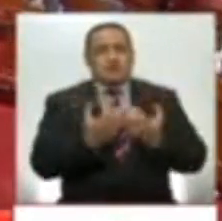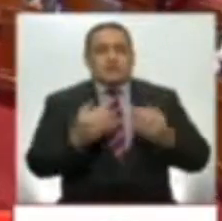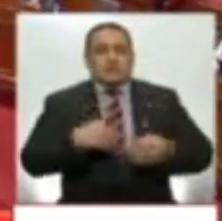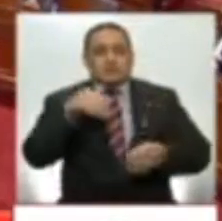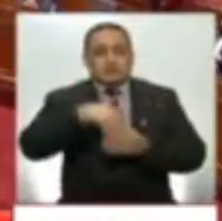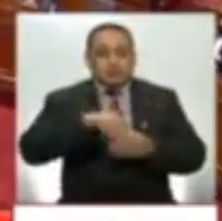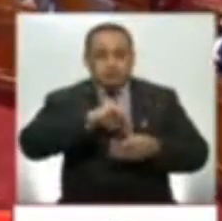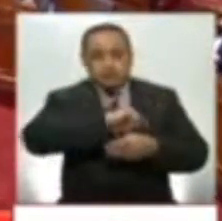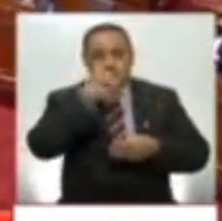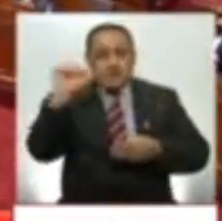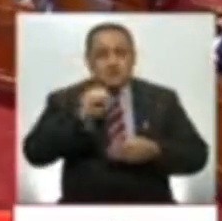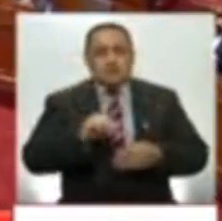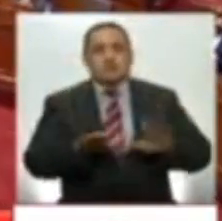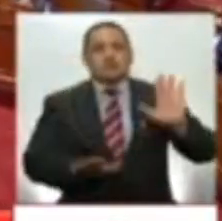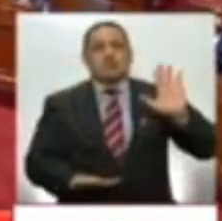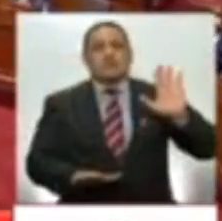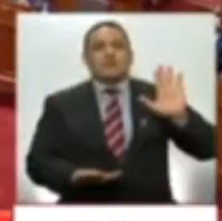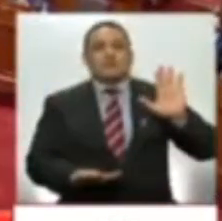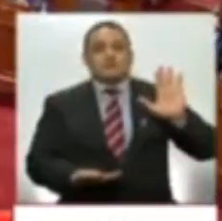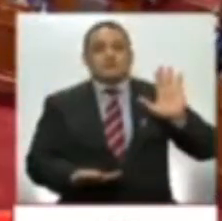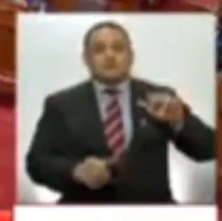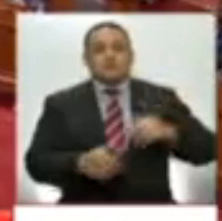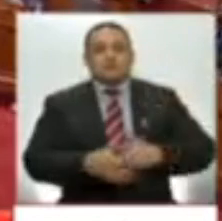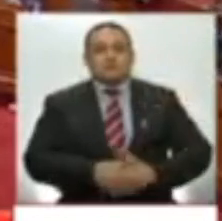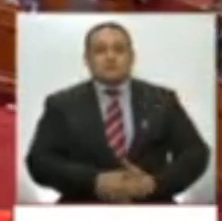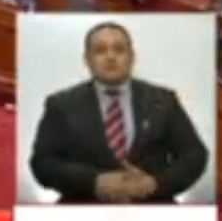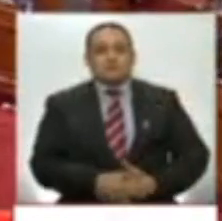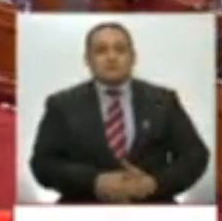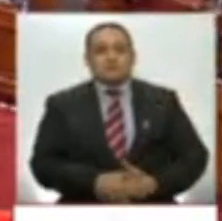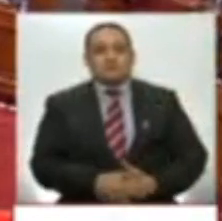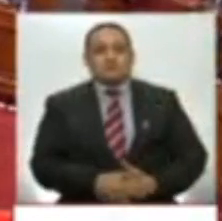electos mediante el juramento.